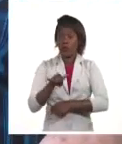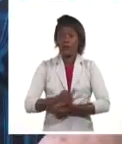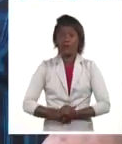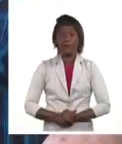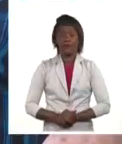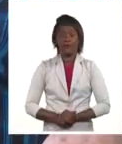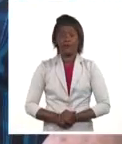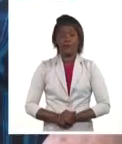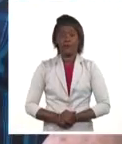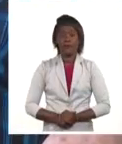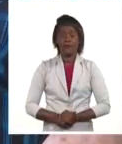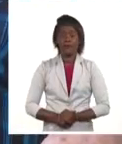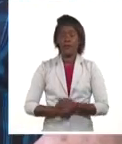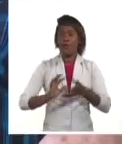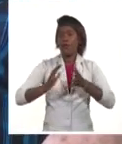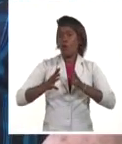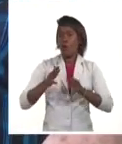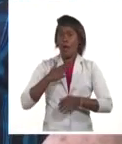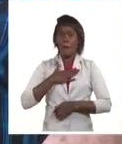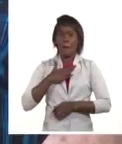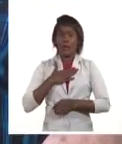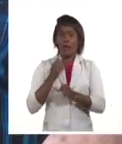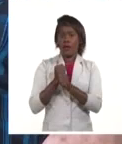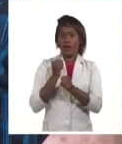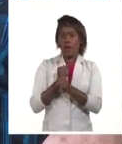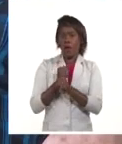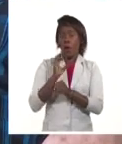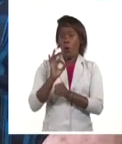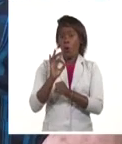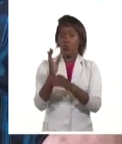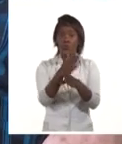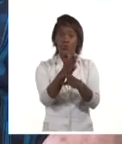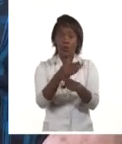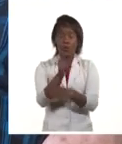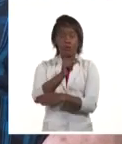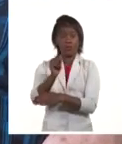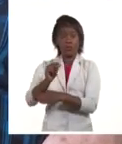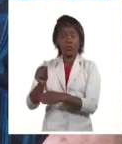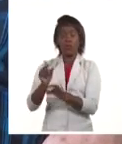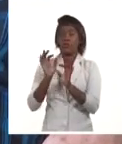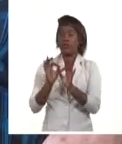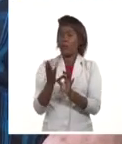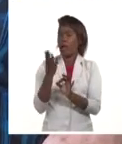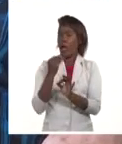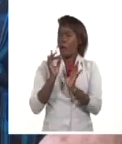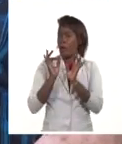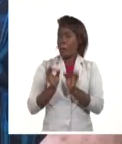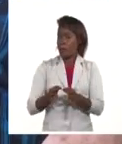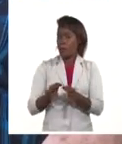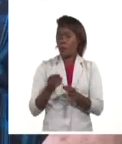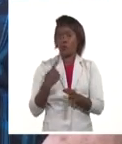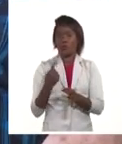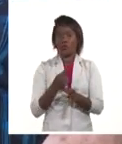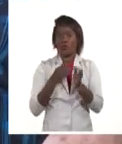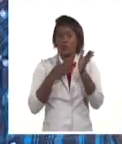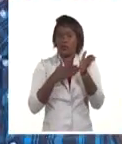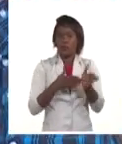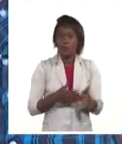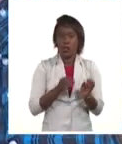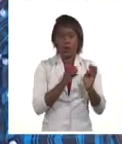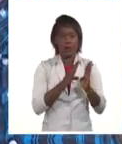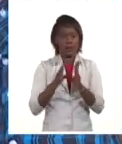de mí y de los profesores que trabajan conmigo ha sido la exigencia, la disciplina, la dedicación y el amor por la